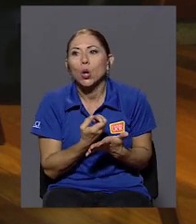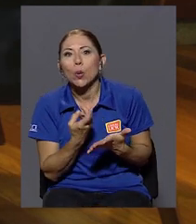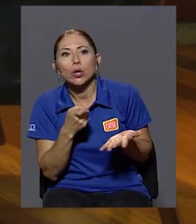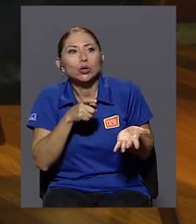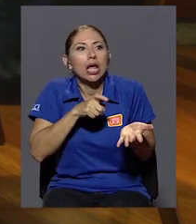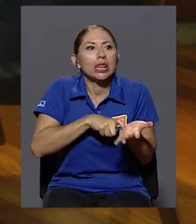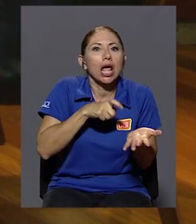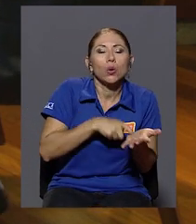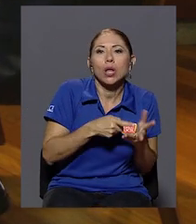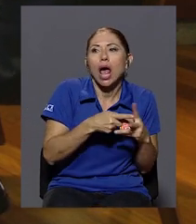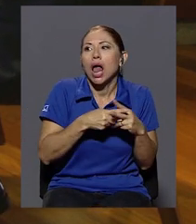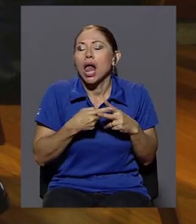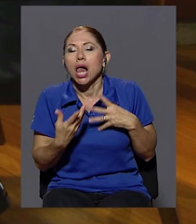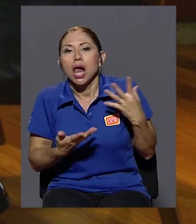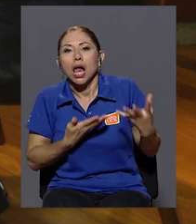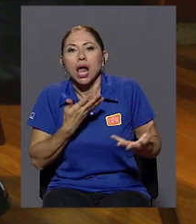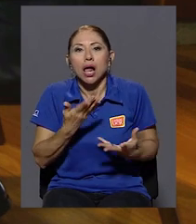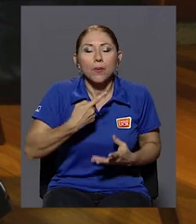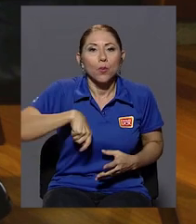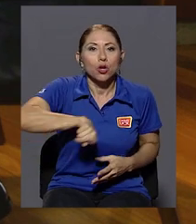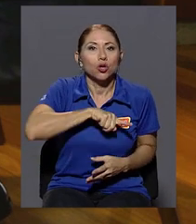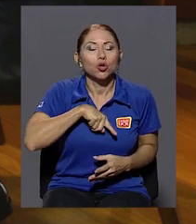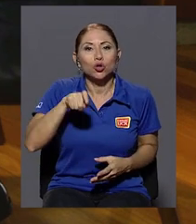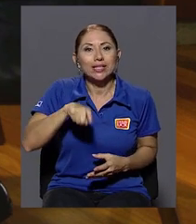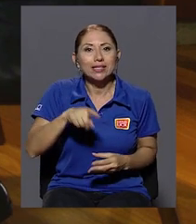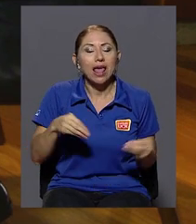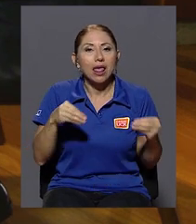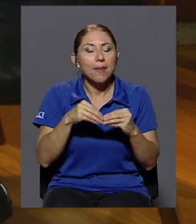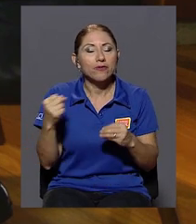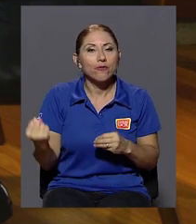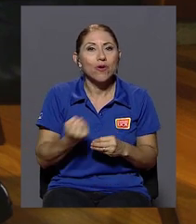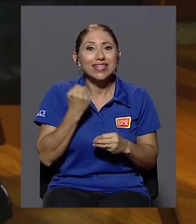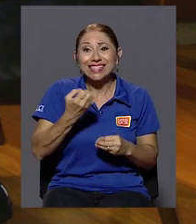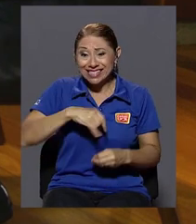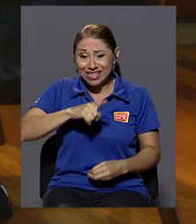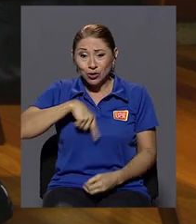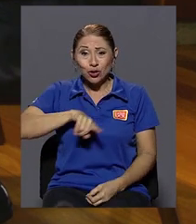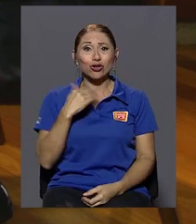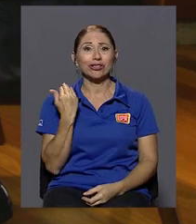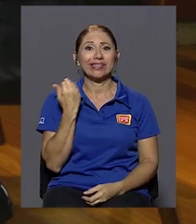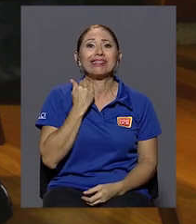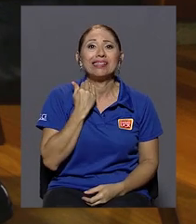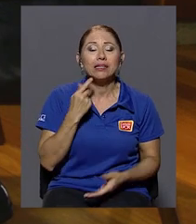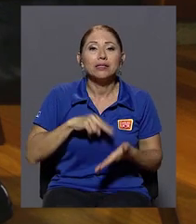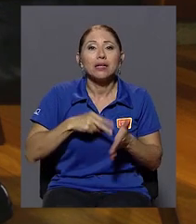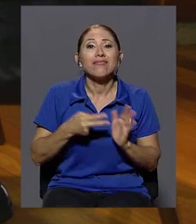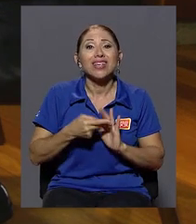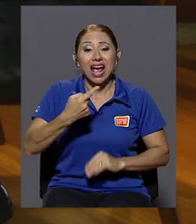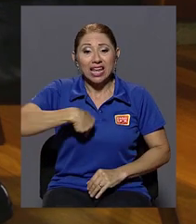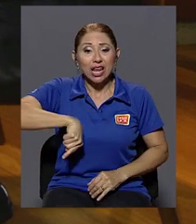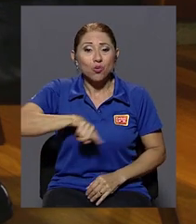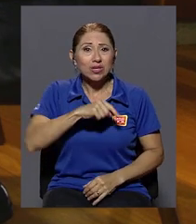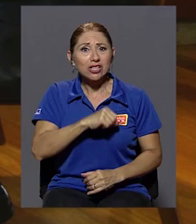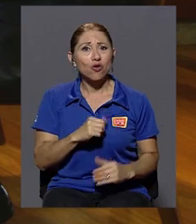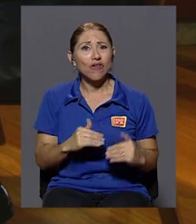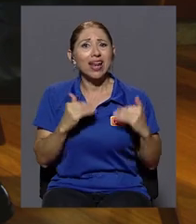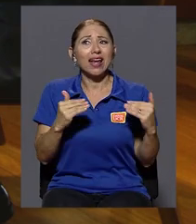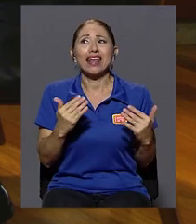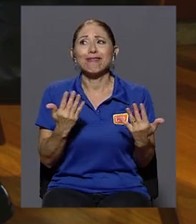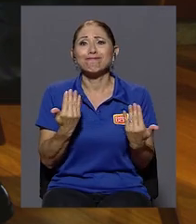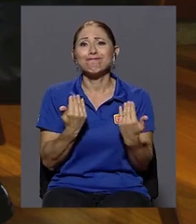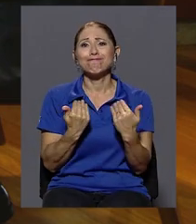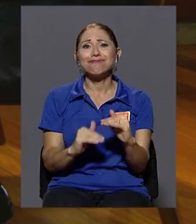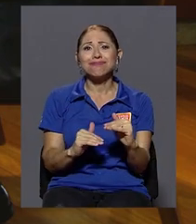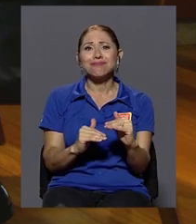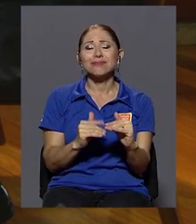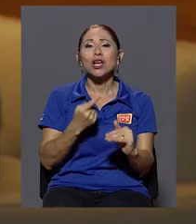deuda, porque tenemos necesidades más imperiosas que alguien lo podría plantear, entonces estaremos resignando nuestra soberanía, estaremos